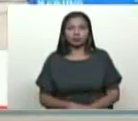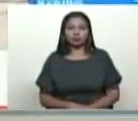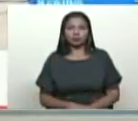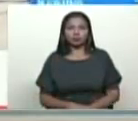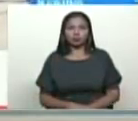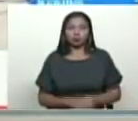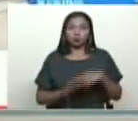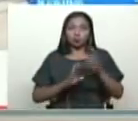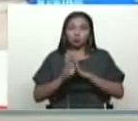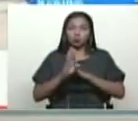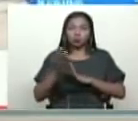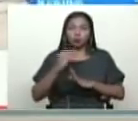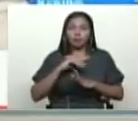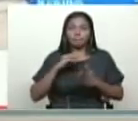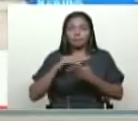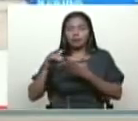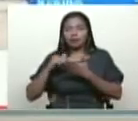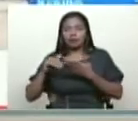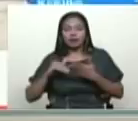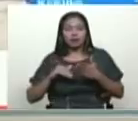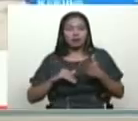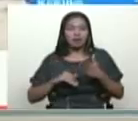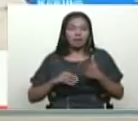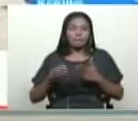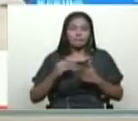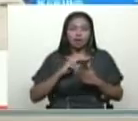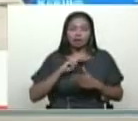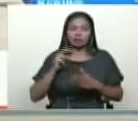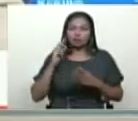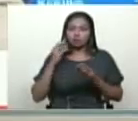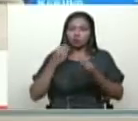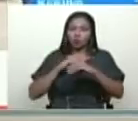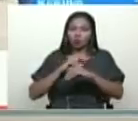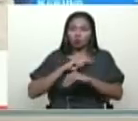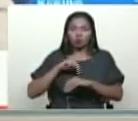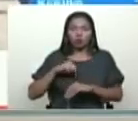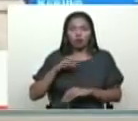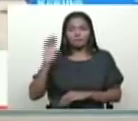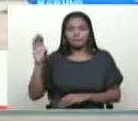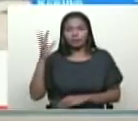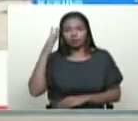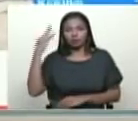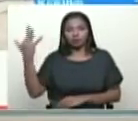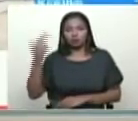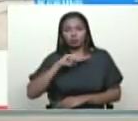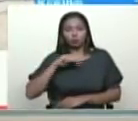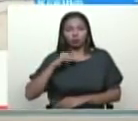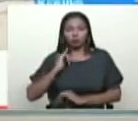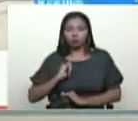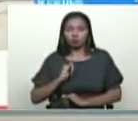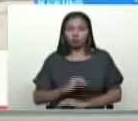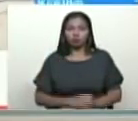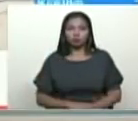de avanzar en las líneas estratégicas que deben conformar el país que soñamos.